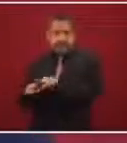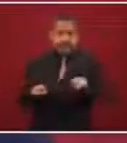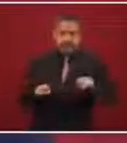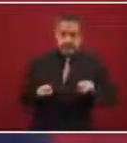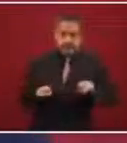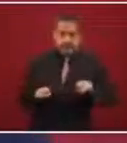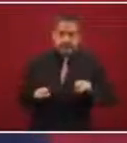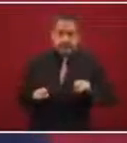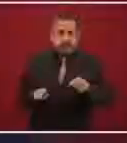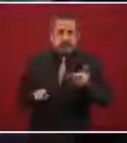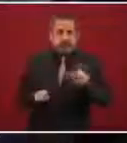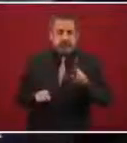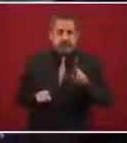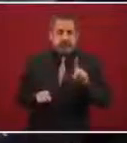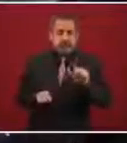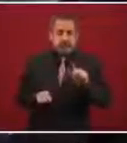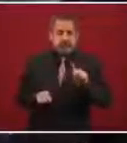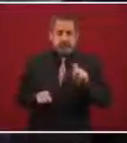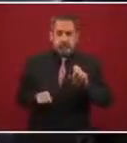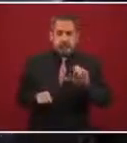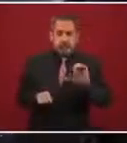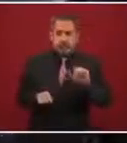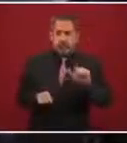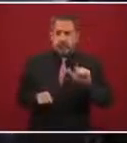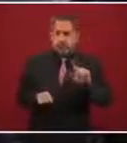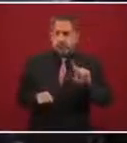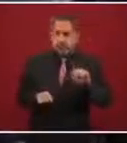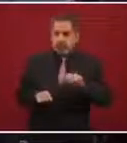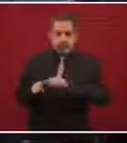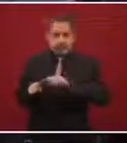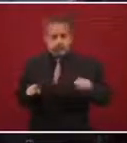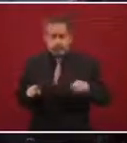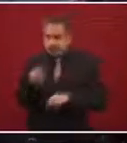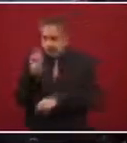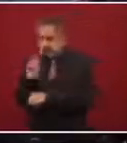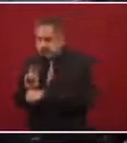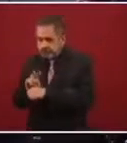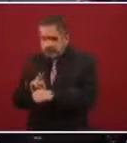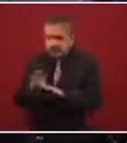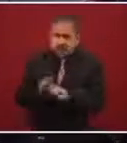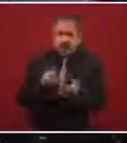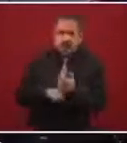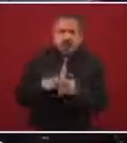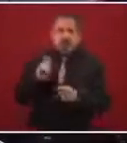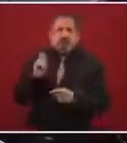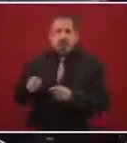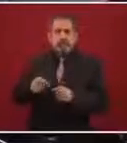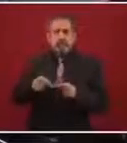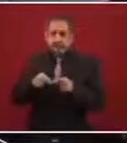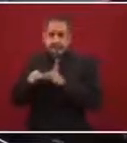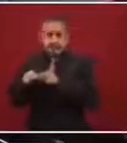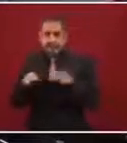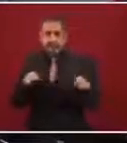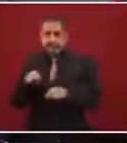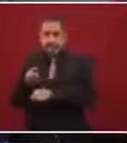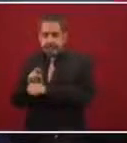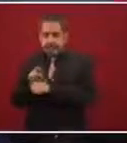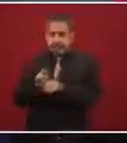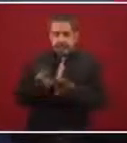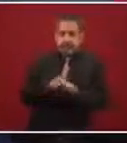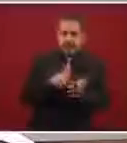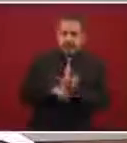a Guadalupe y Calvo. O sea, voy hasta el camino, hasta el tramo,